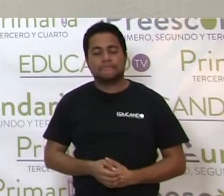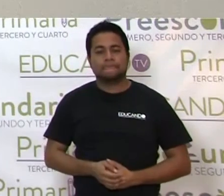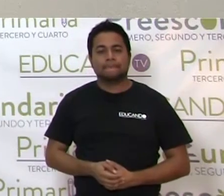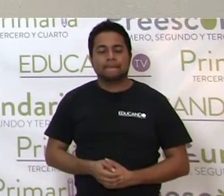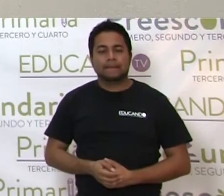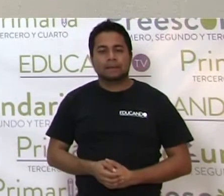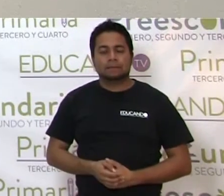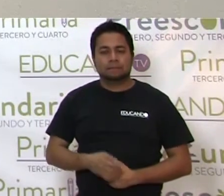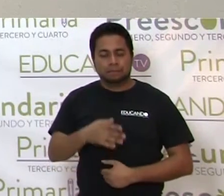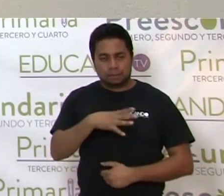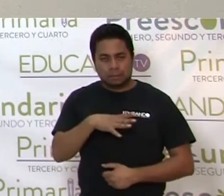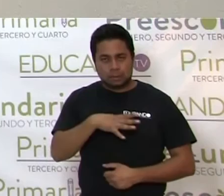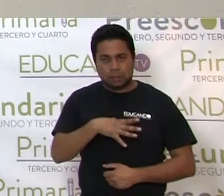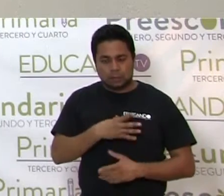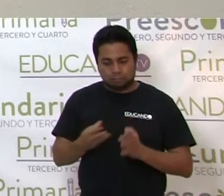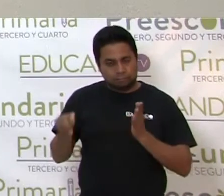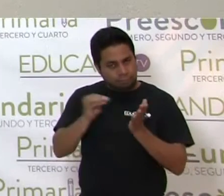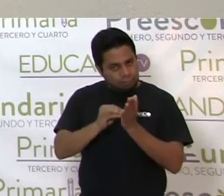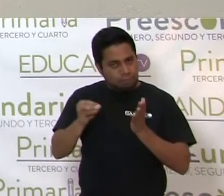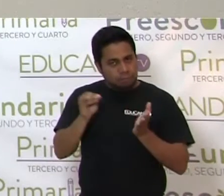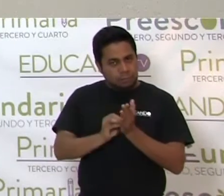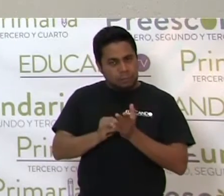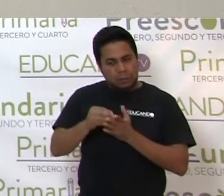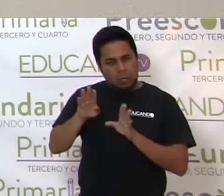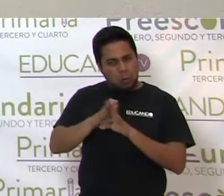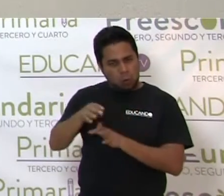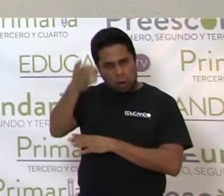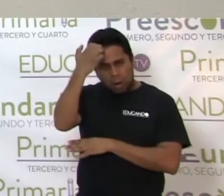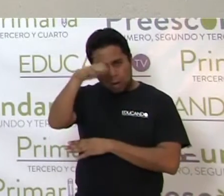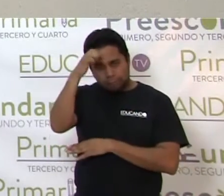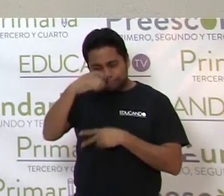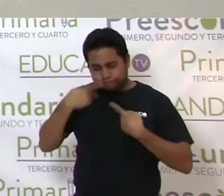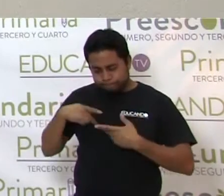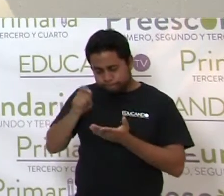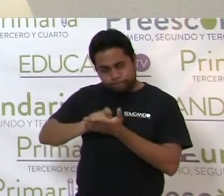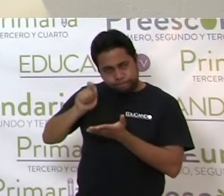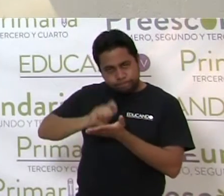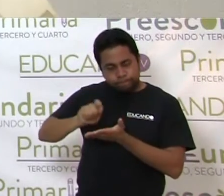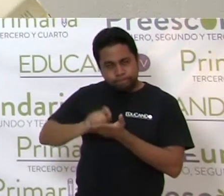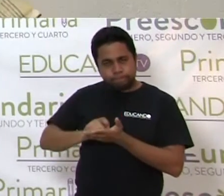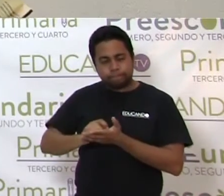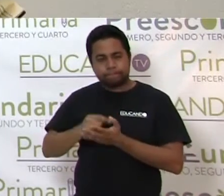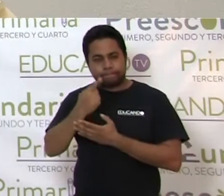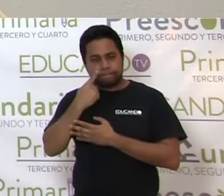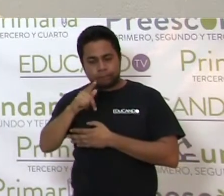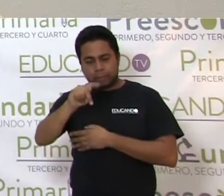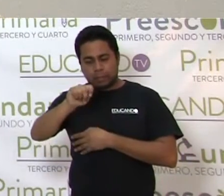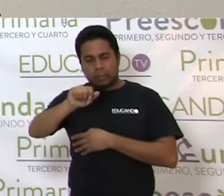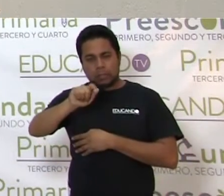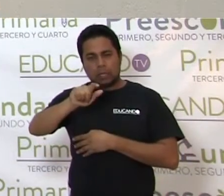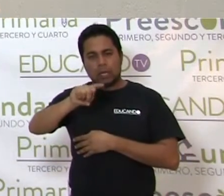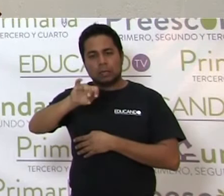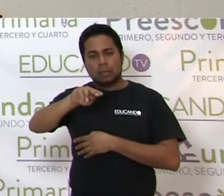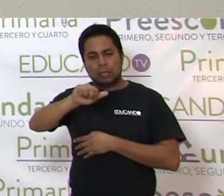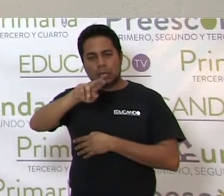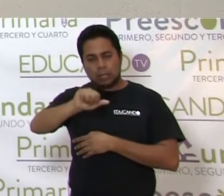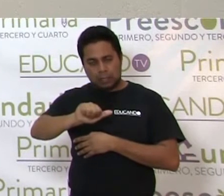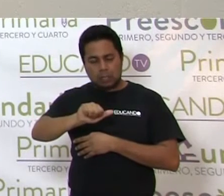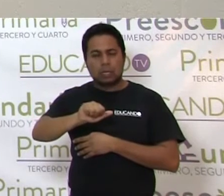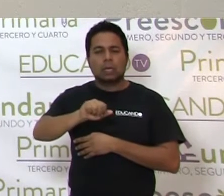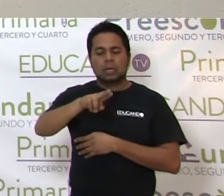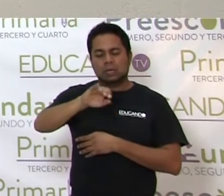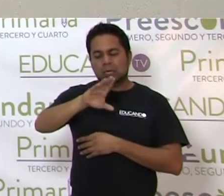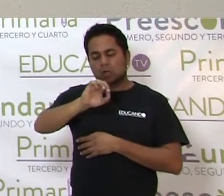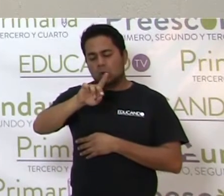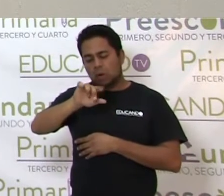están reseñas de los autores. Por ejemplo, aquí nos pone a Tatiana Butch, a Nicolás Cabral,